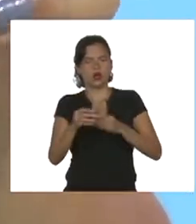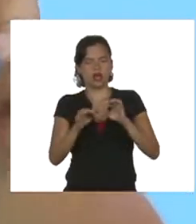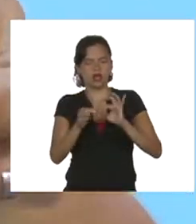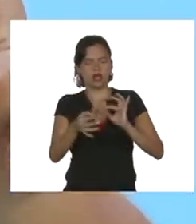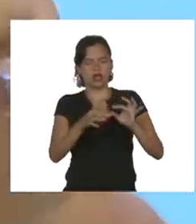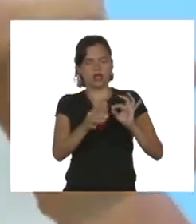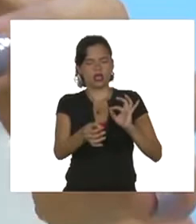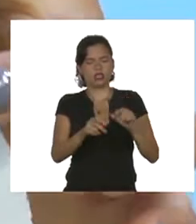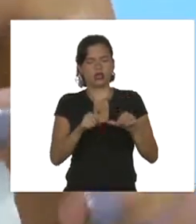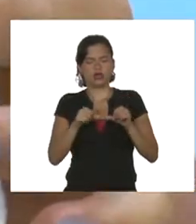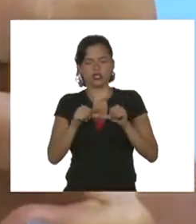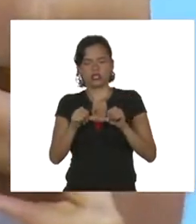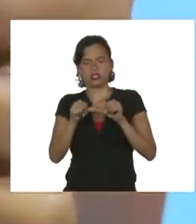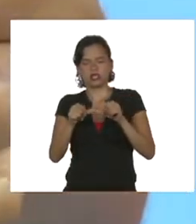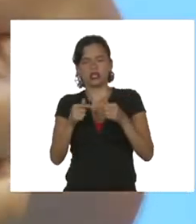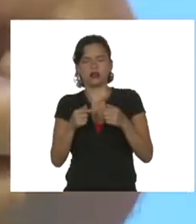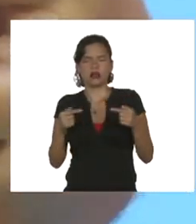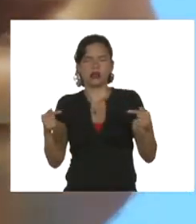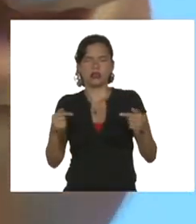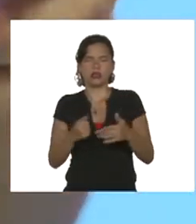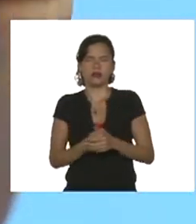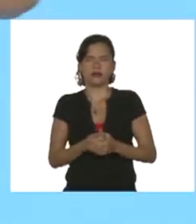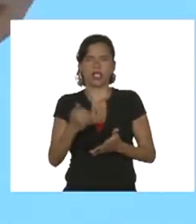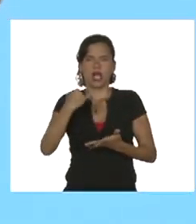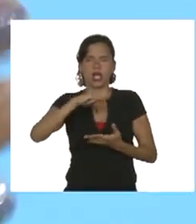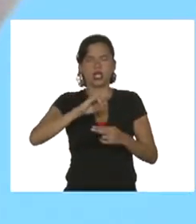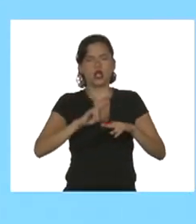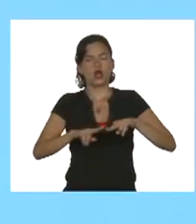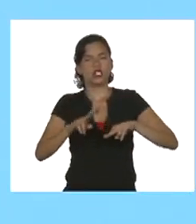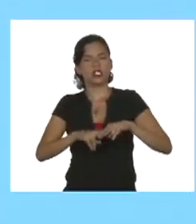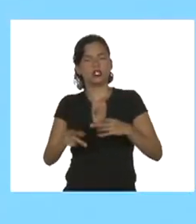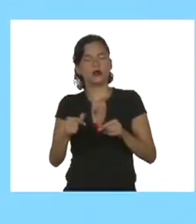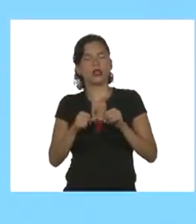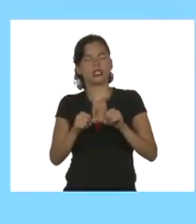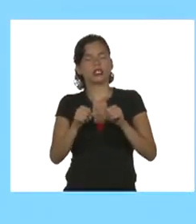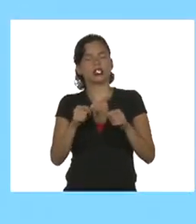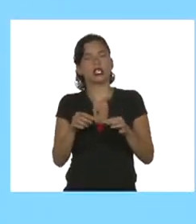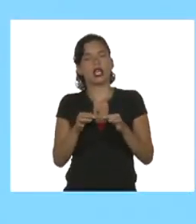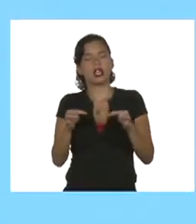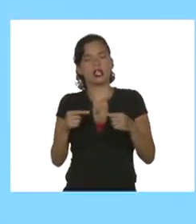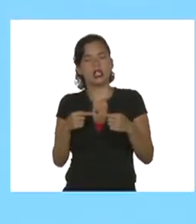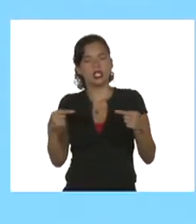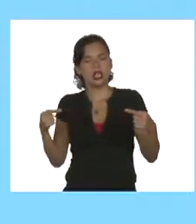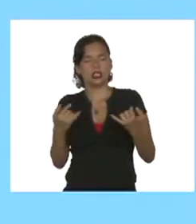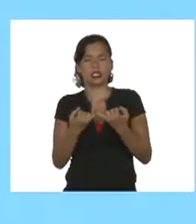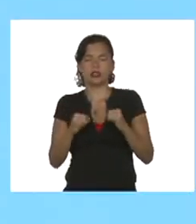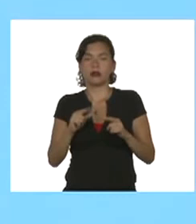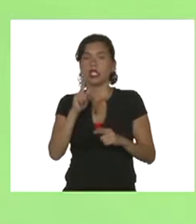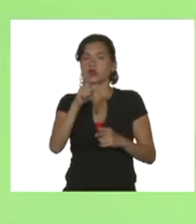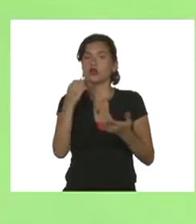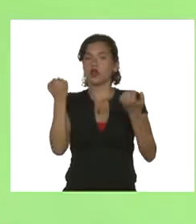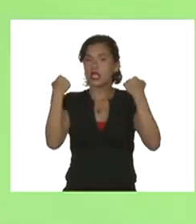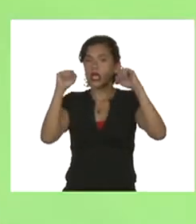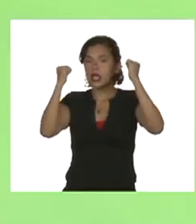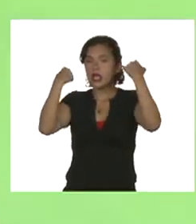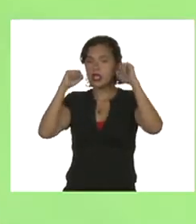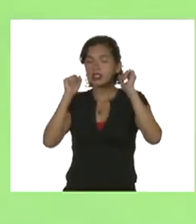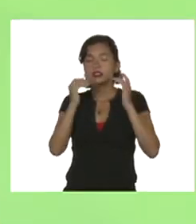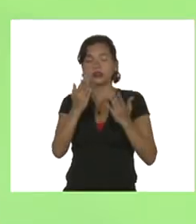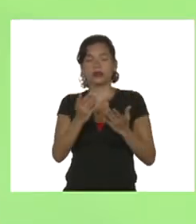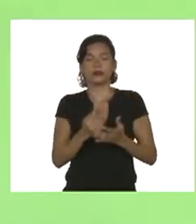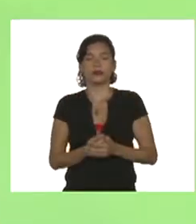Y así ellas y ellos van a seguir la línea hasta terminar. Estos son ejercicios. De